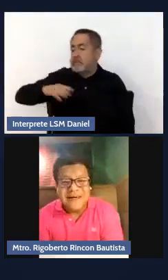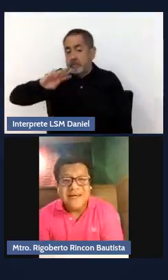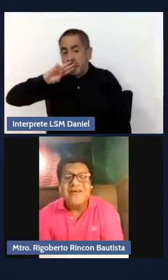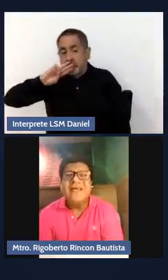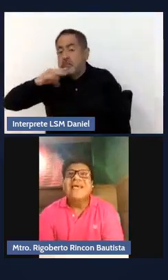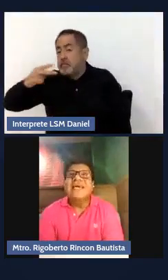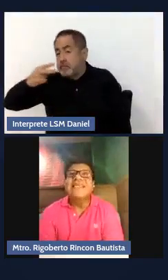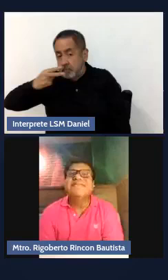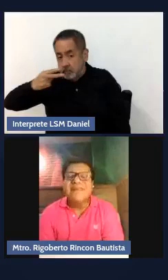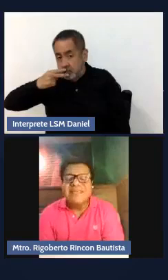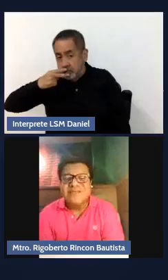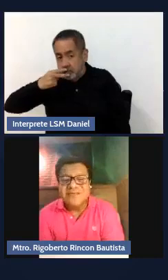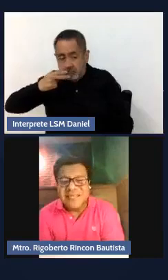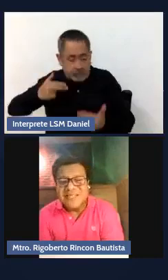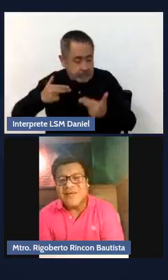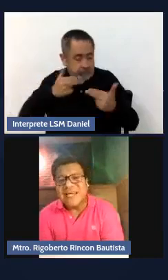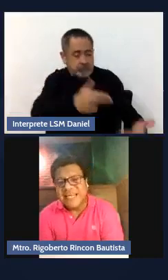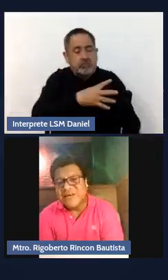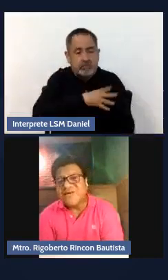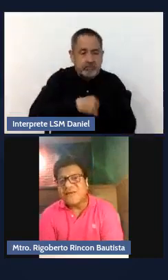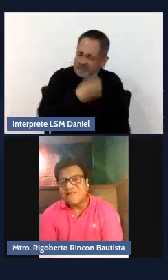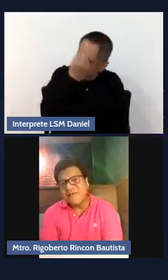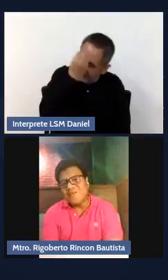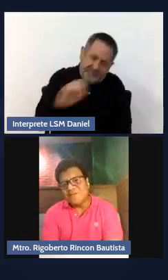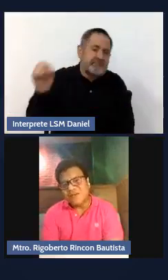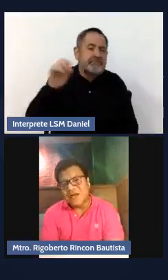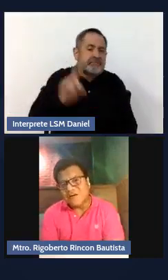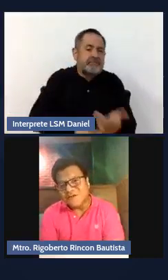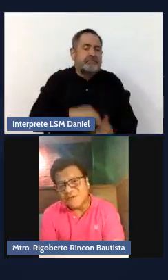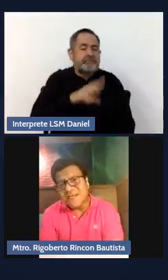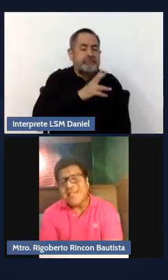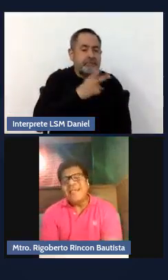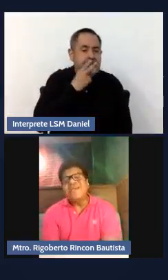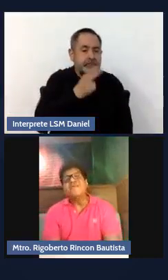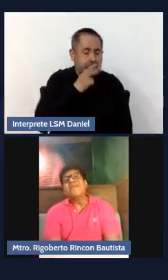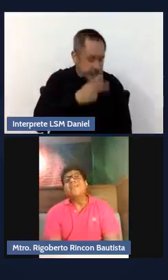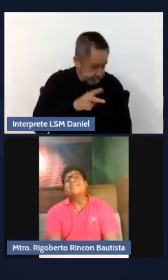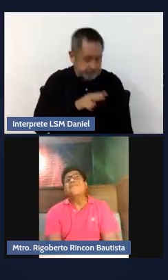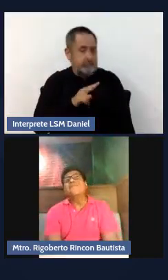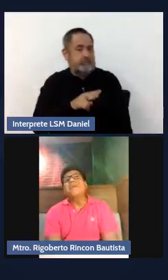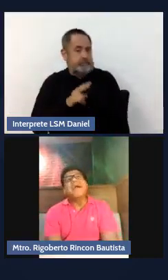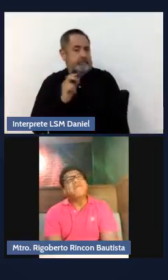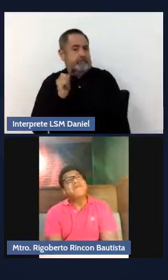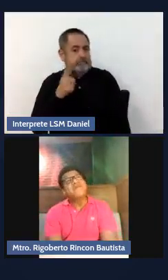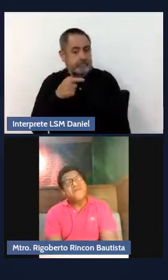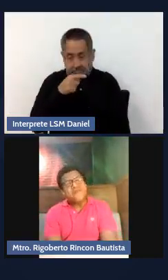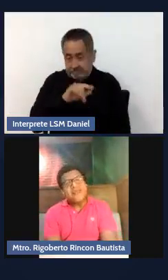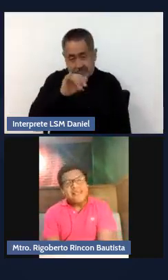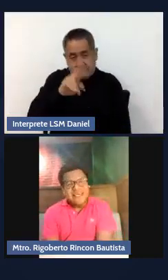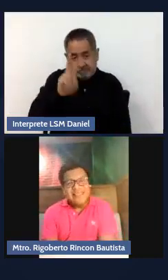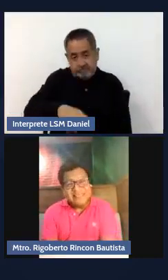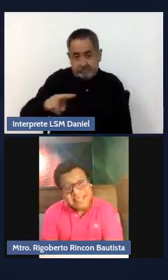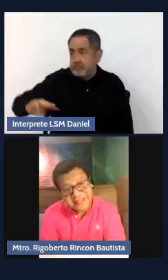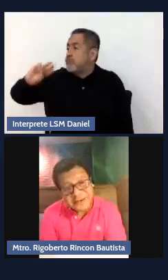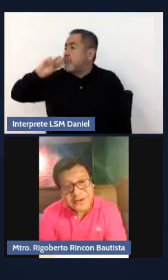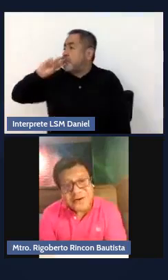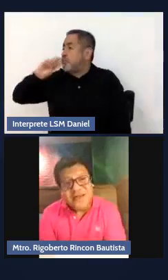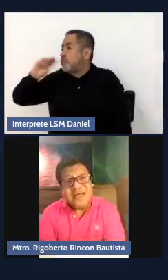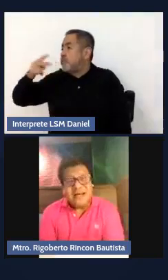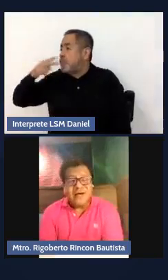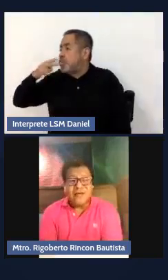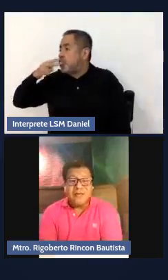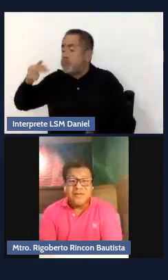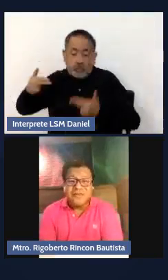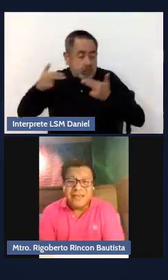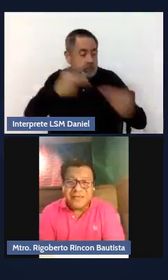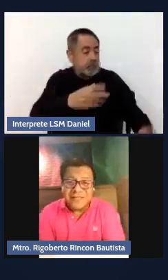es más que un hecho que el hijo también lo podría consumir. Yo me quedé así como que, a ver cómo, y sí es cierto, ¿no? Recordémonos que